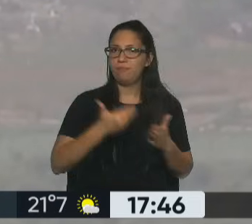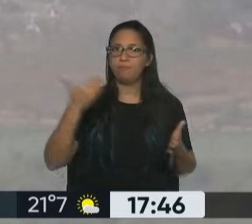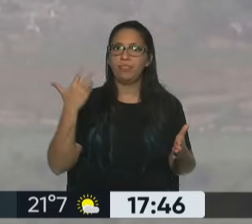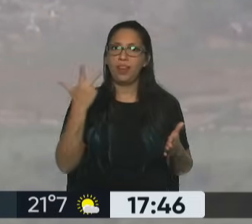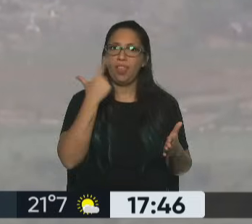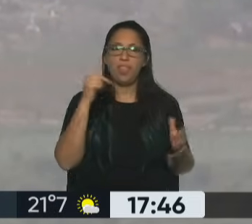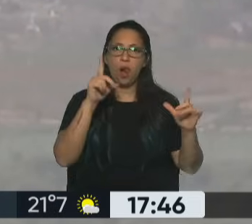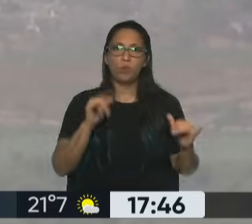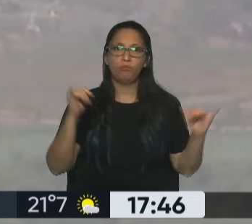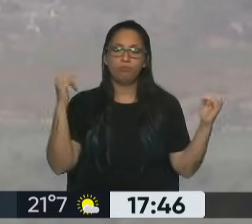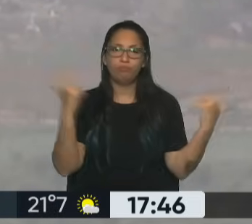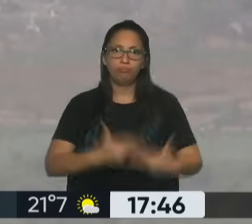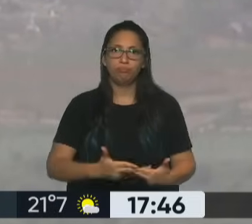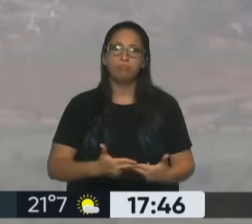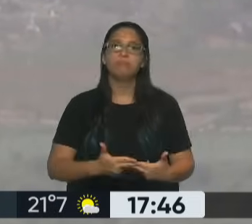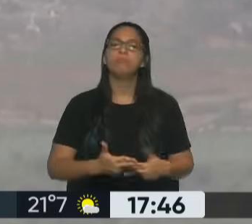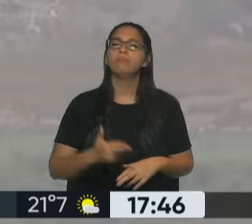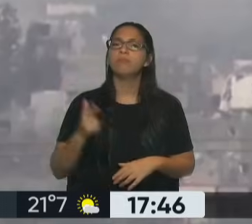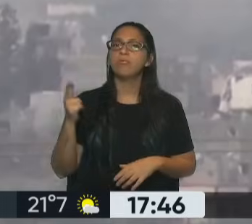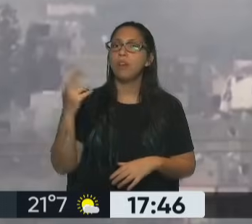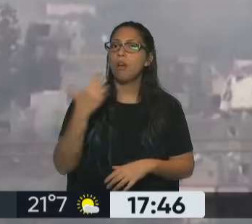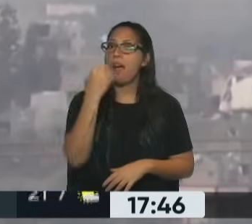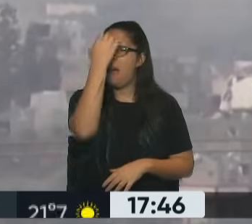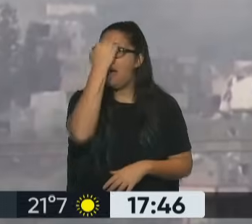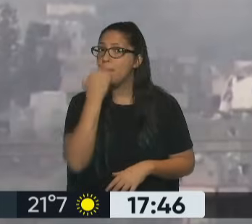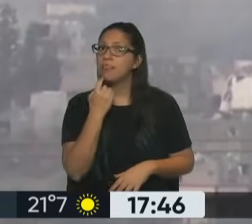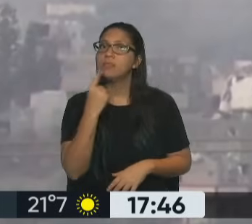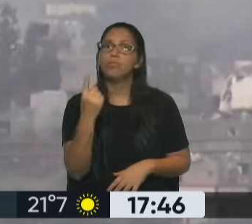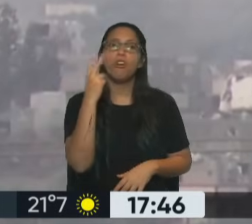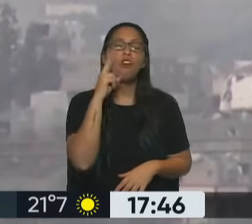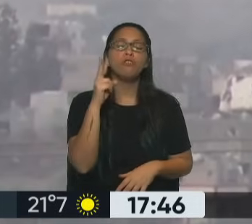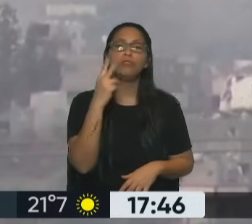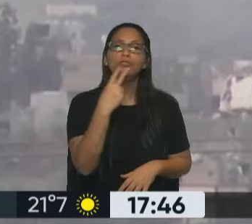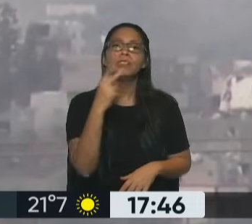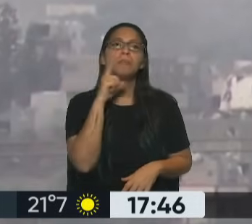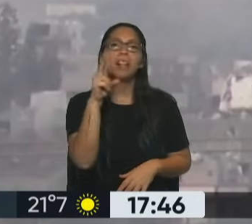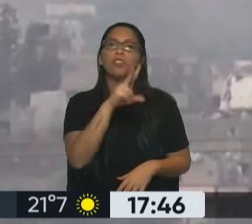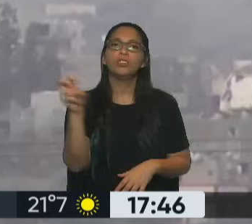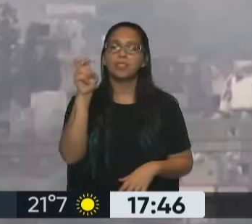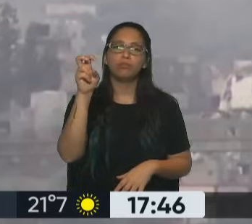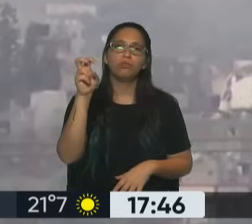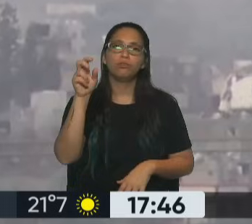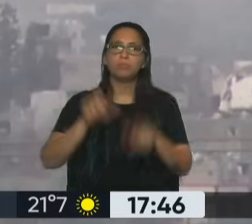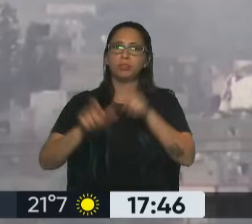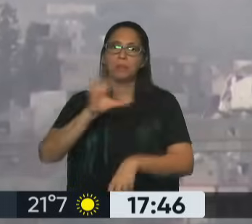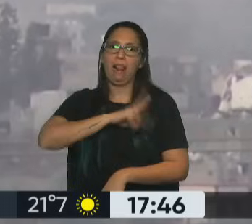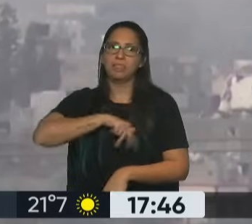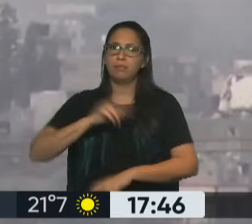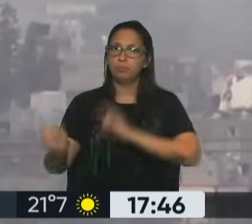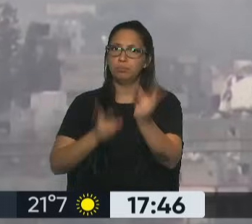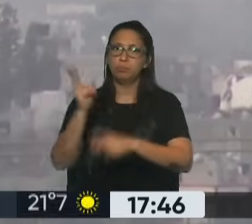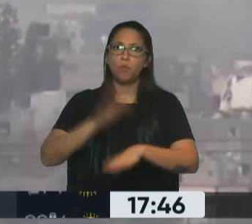días por su parte el gobierno de jamás anunció que 11240 palestinos murieron en bombardeos